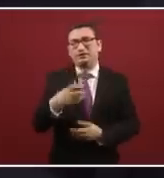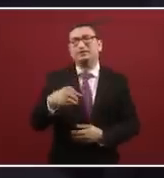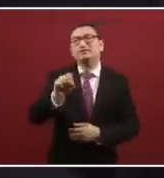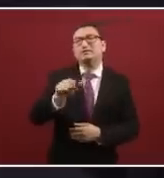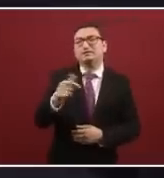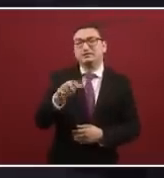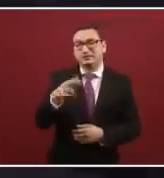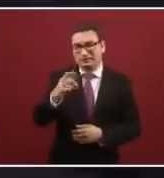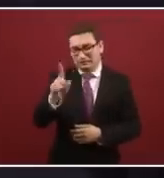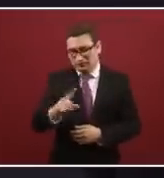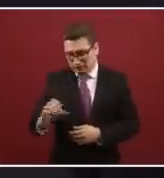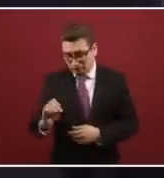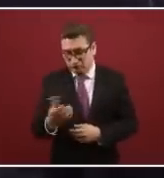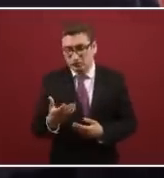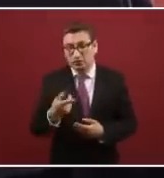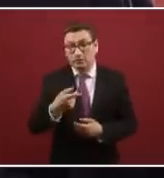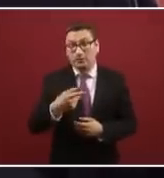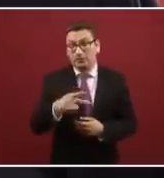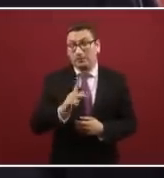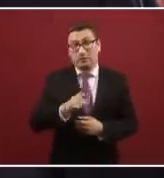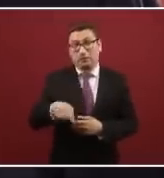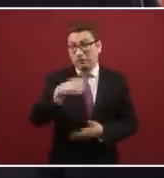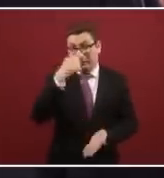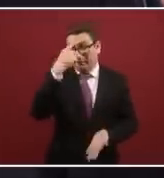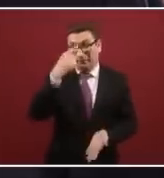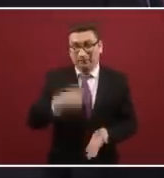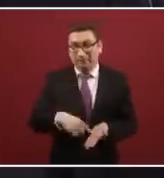Aunque parezca increíble,